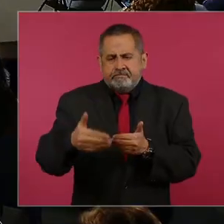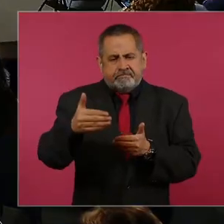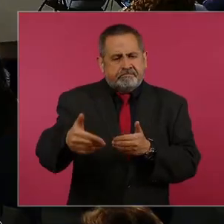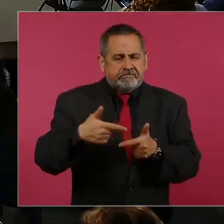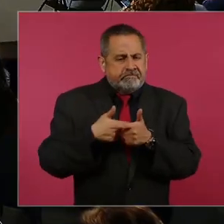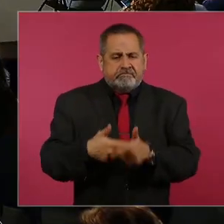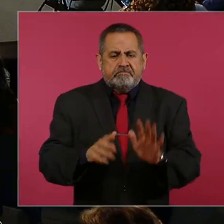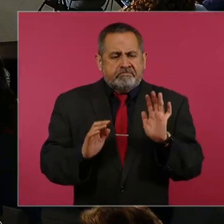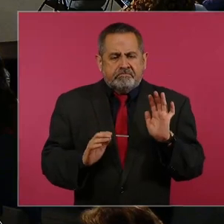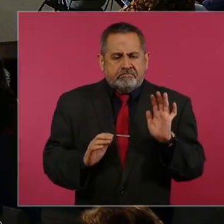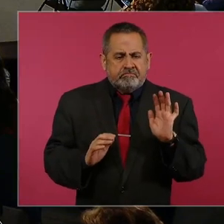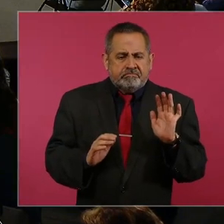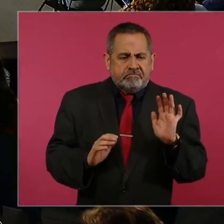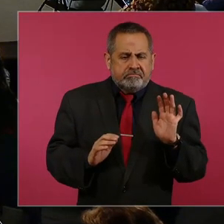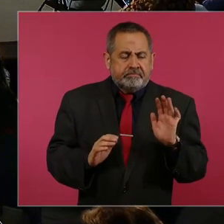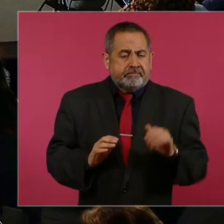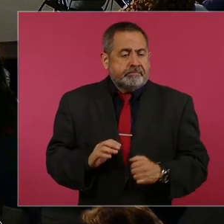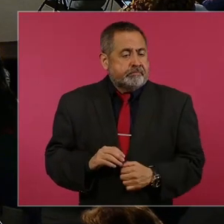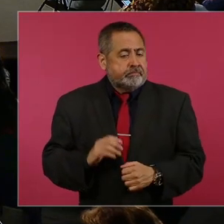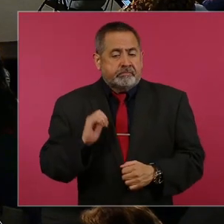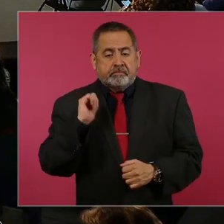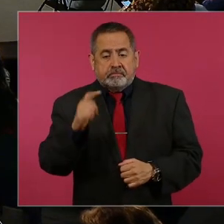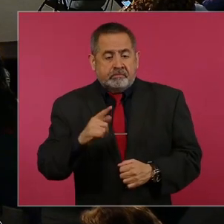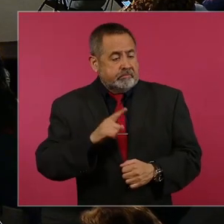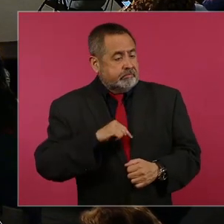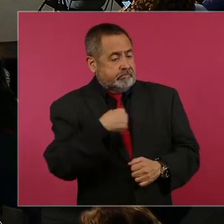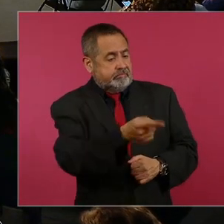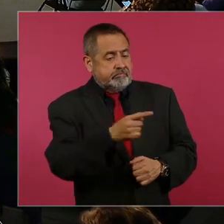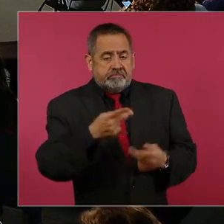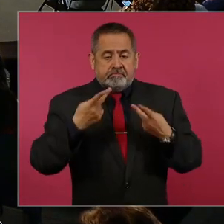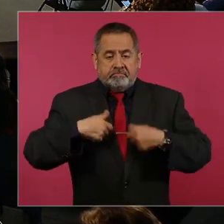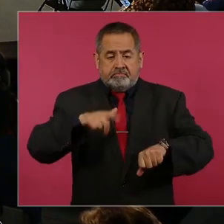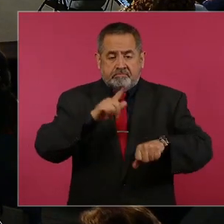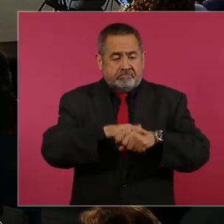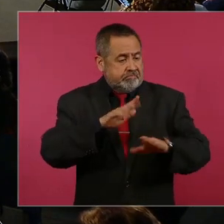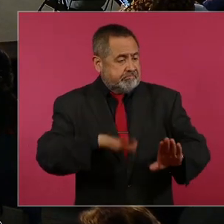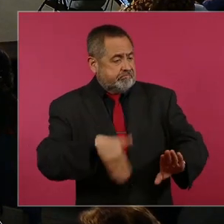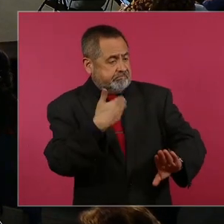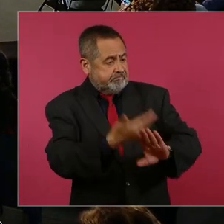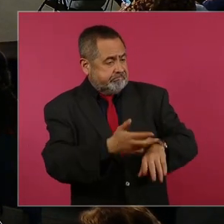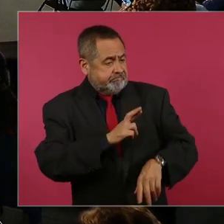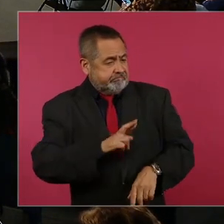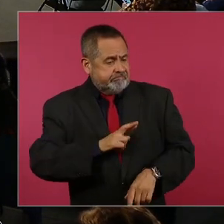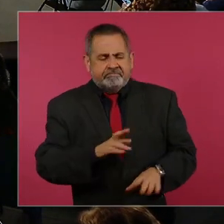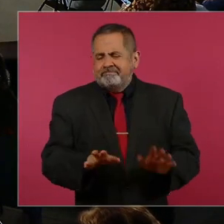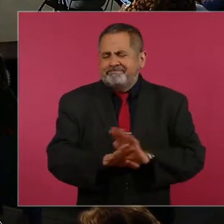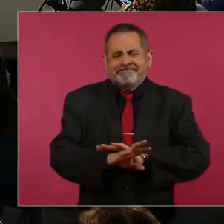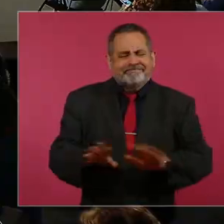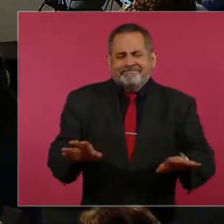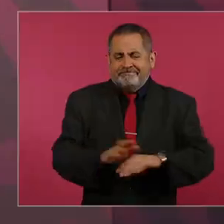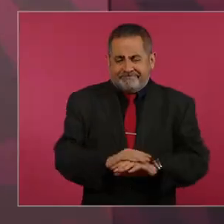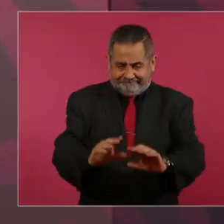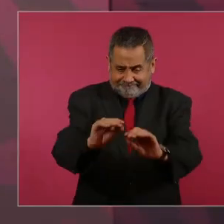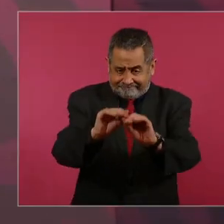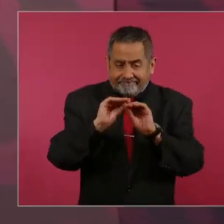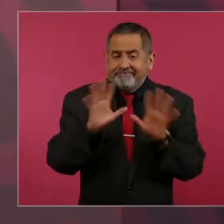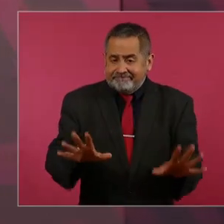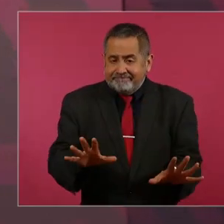nada, nada, nada personal que se entienda.